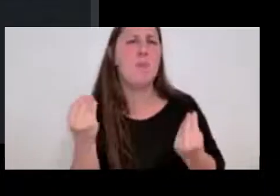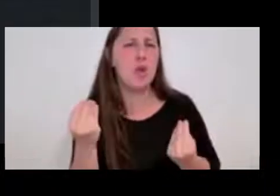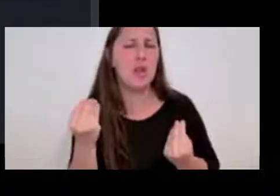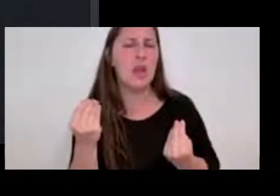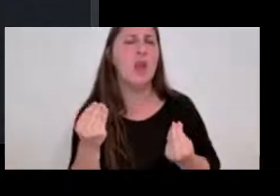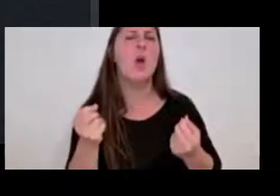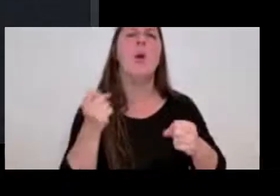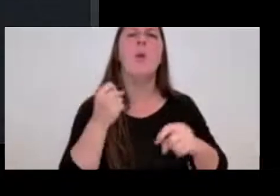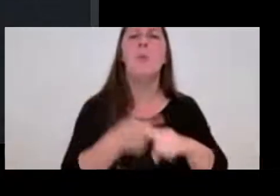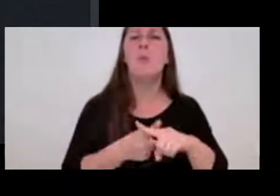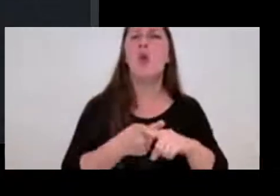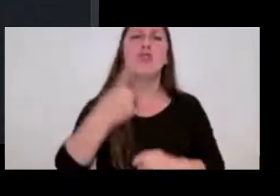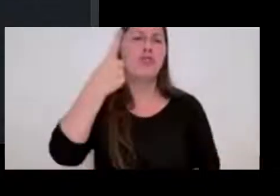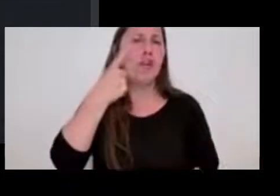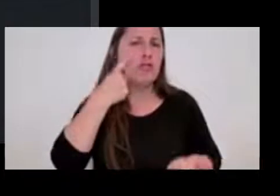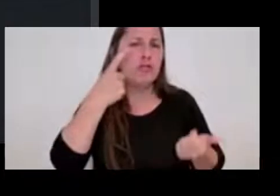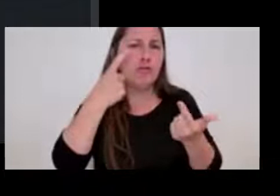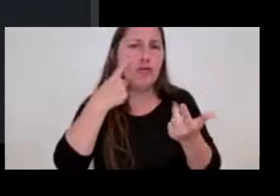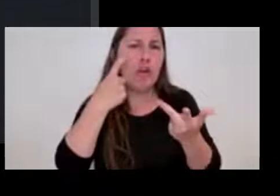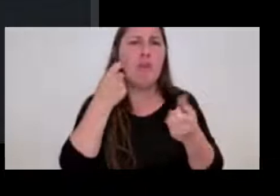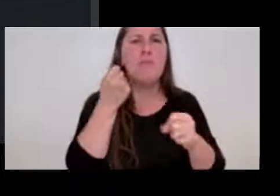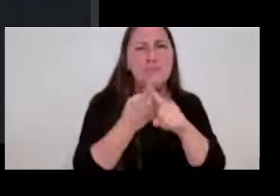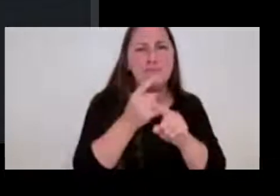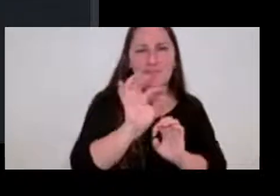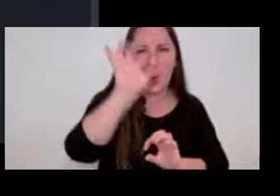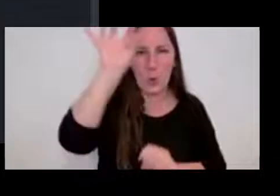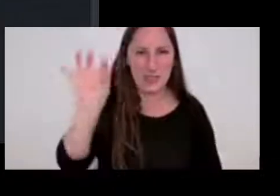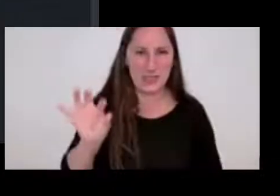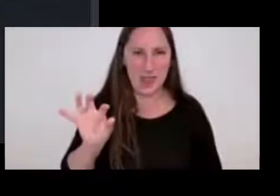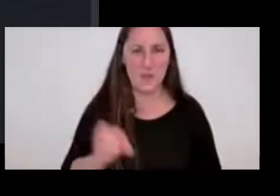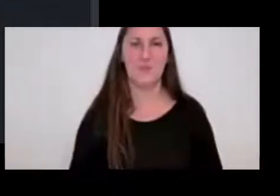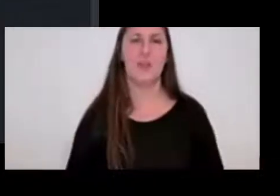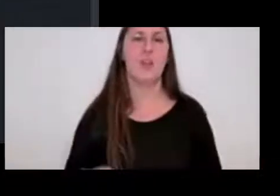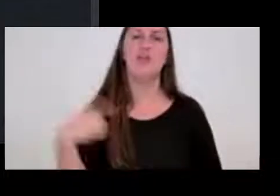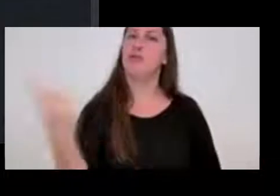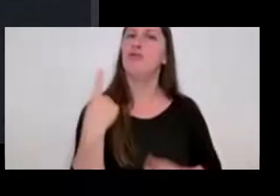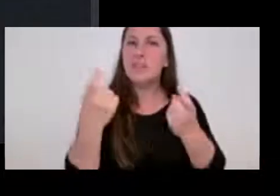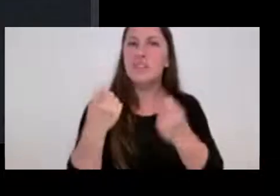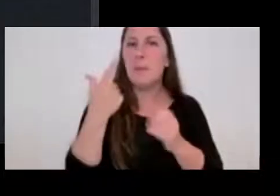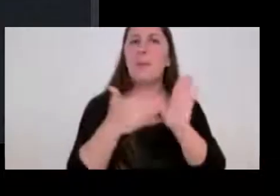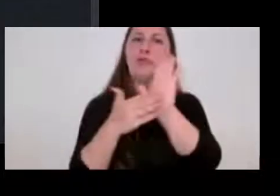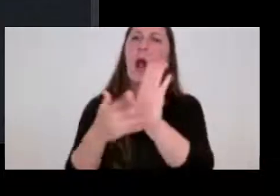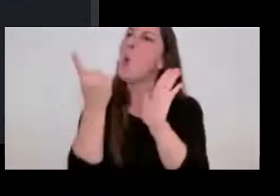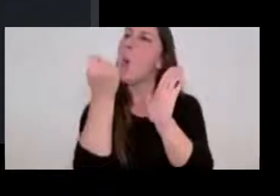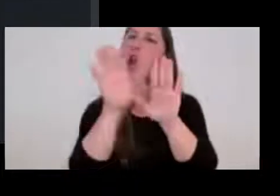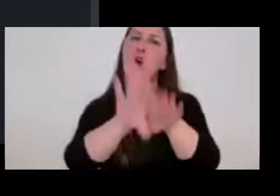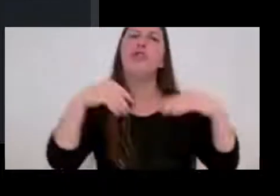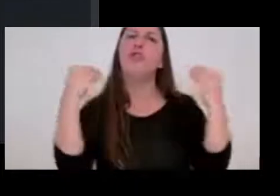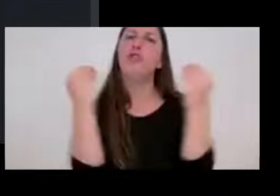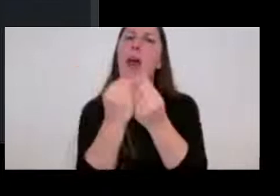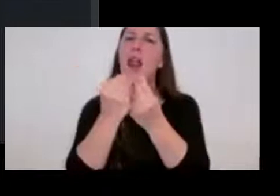del COT, del control, digamos, a nivel provincia, ¿no? Que necesitamos demostrar cuánto es el valor de la carga, por ejemplo.